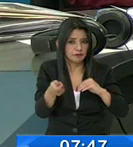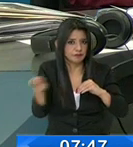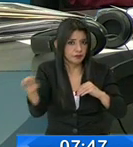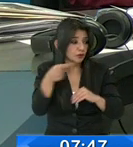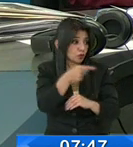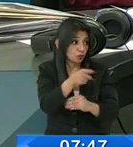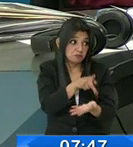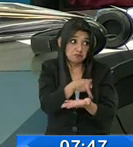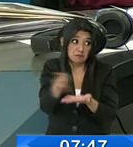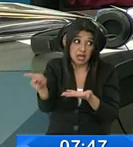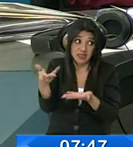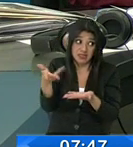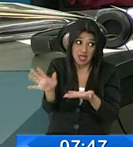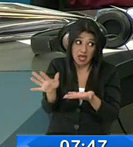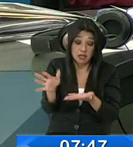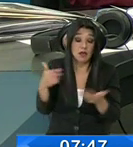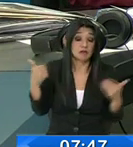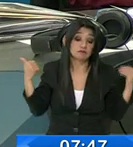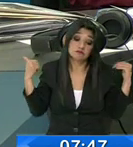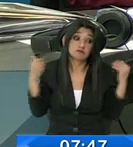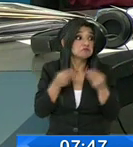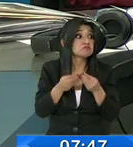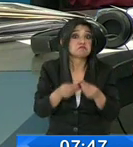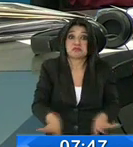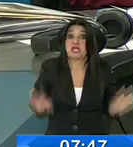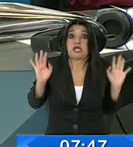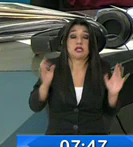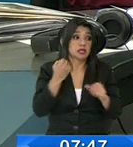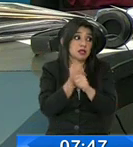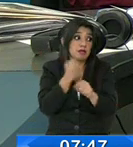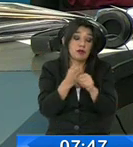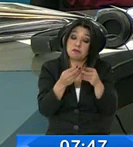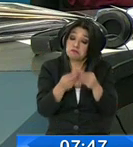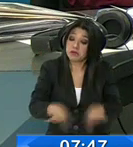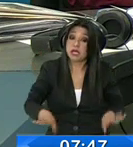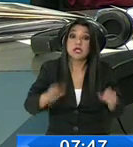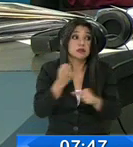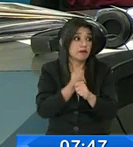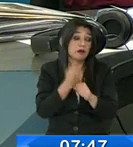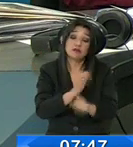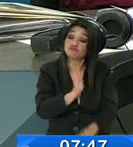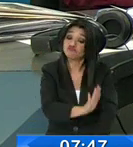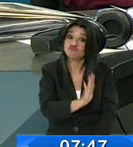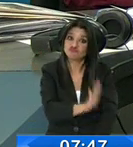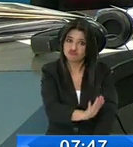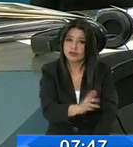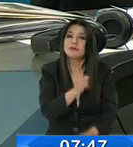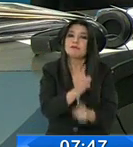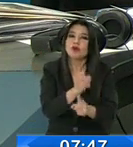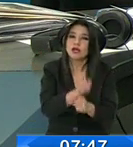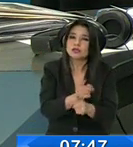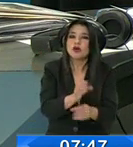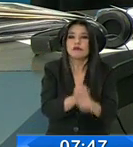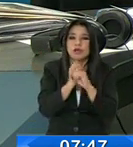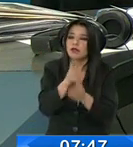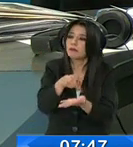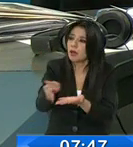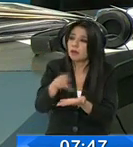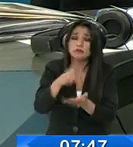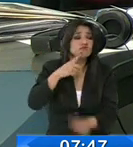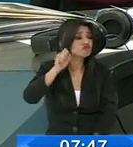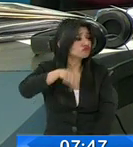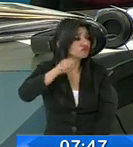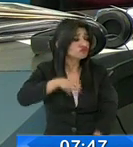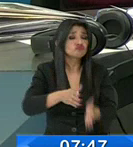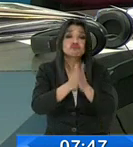que él no entregaba esos dineros que pesaba sobre la amenaza de perder el cargo y dice sí sí sí se